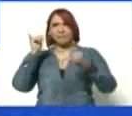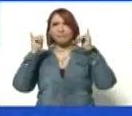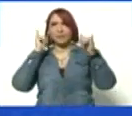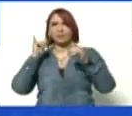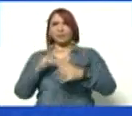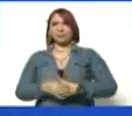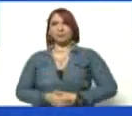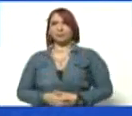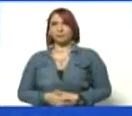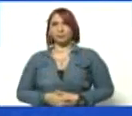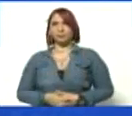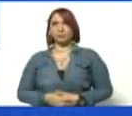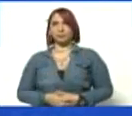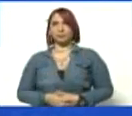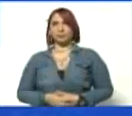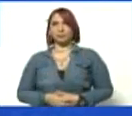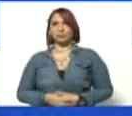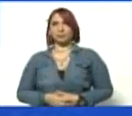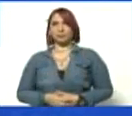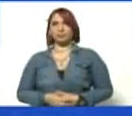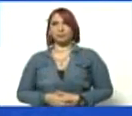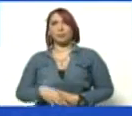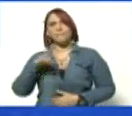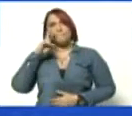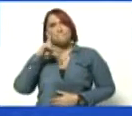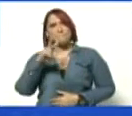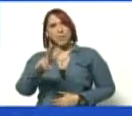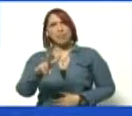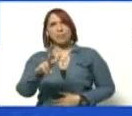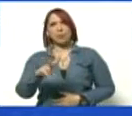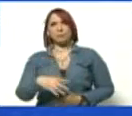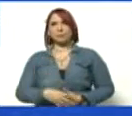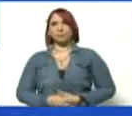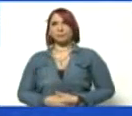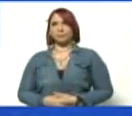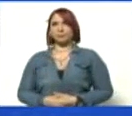porque estamos viendo que